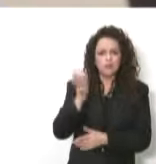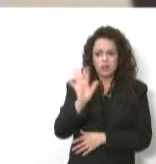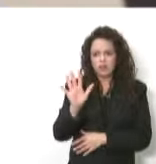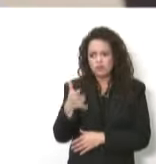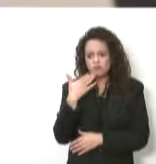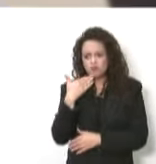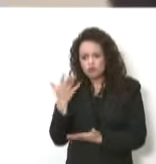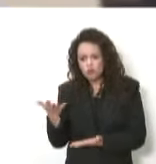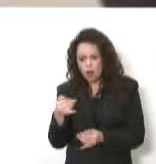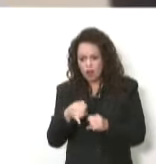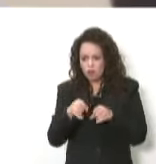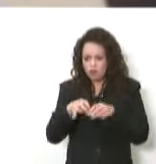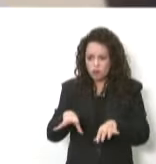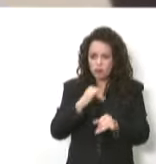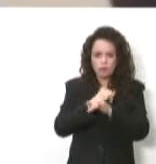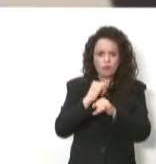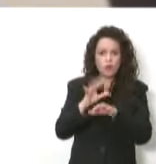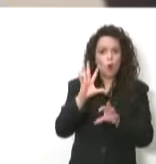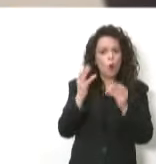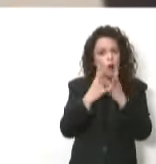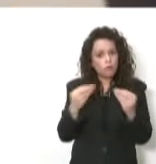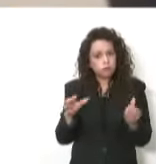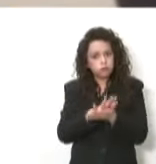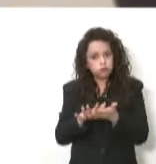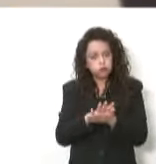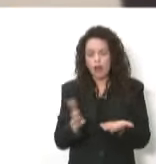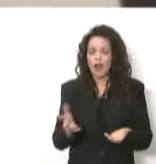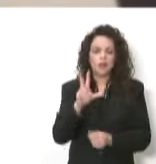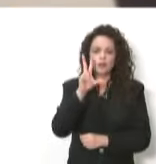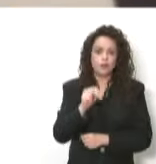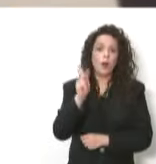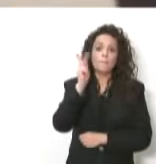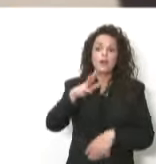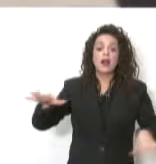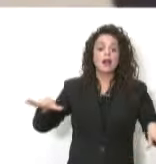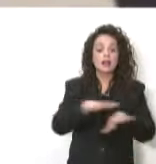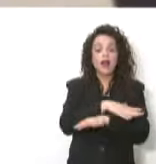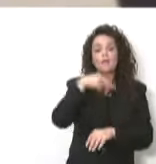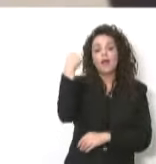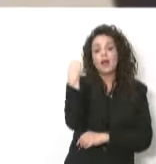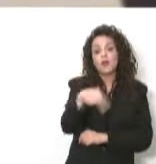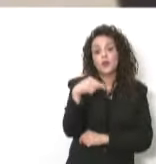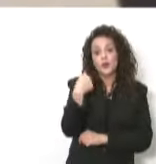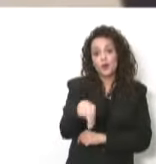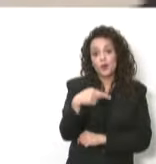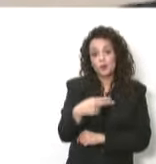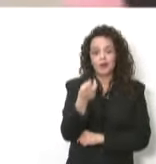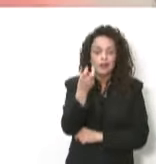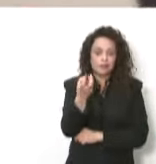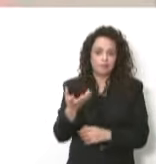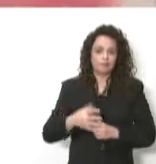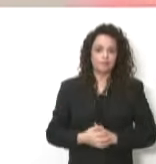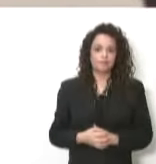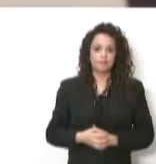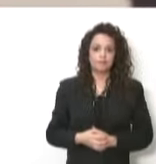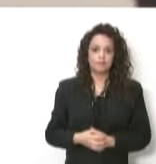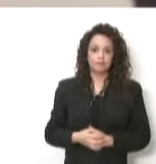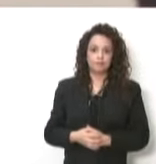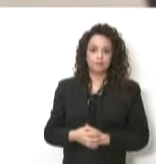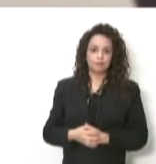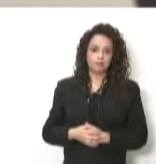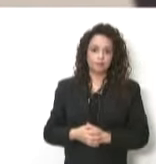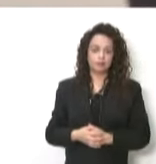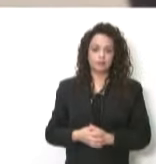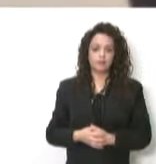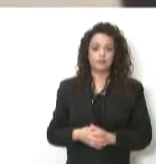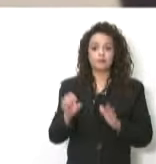o tal. No, muchos de estos pues han cambiado de denominación, como el Seguro